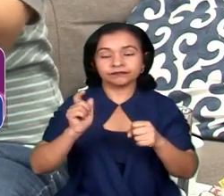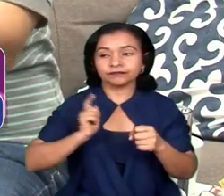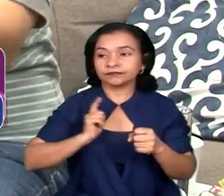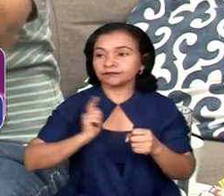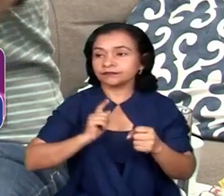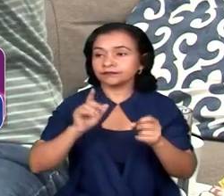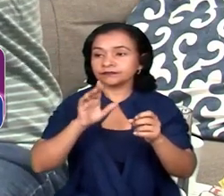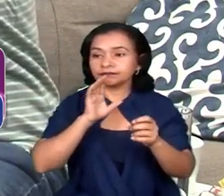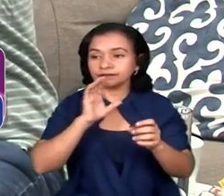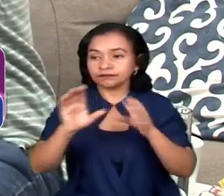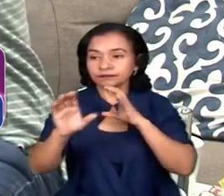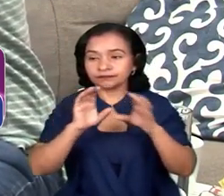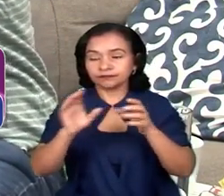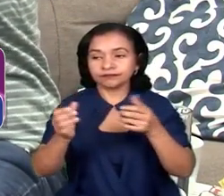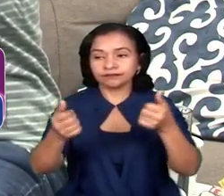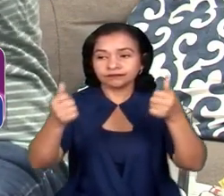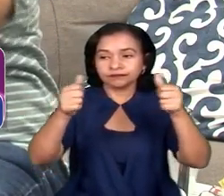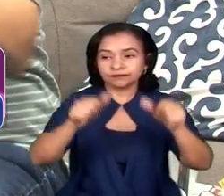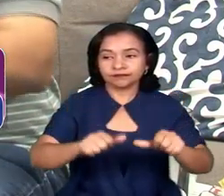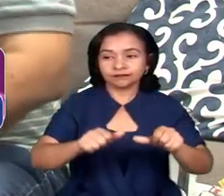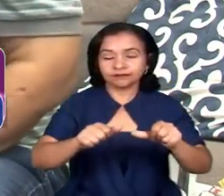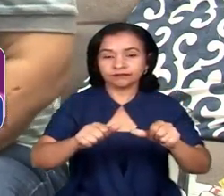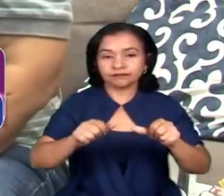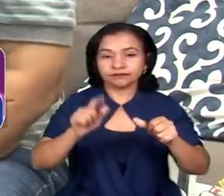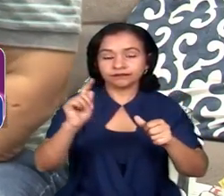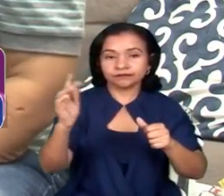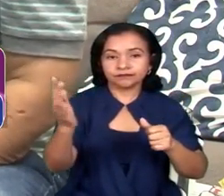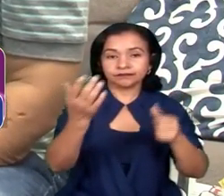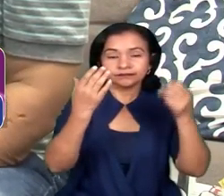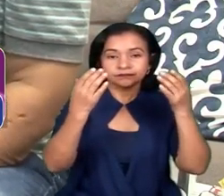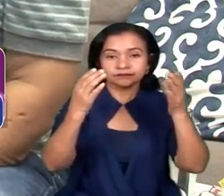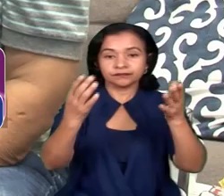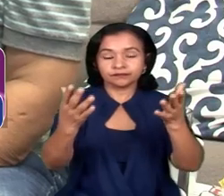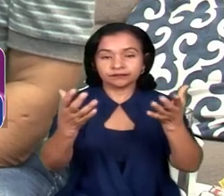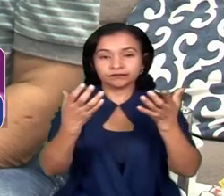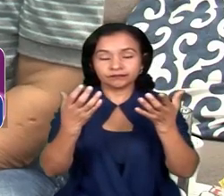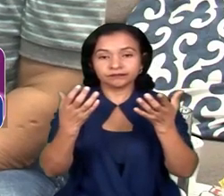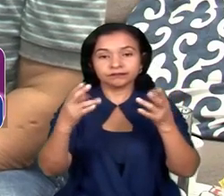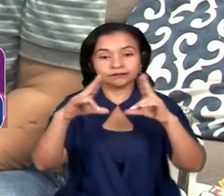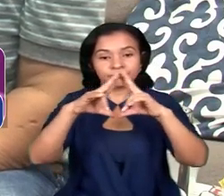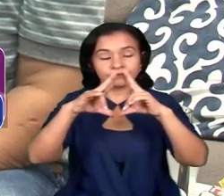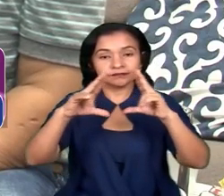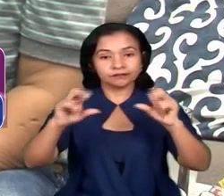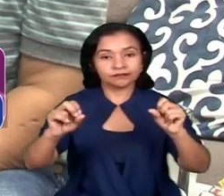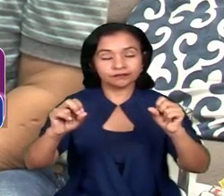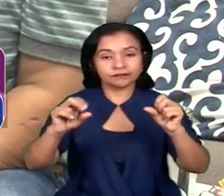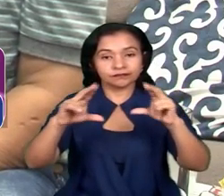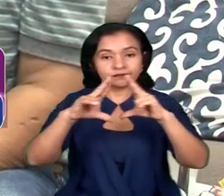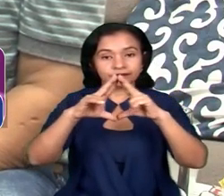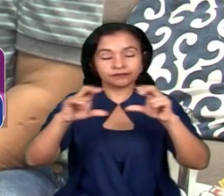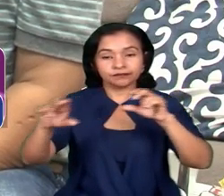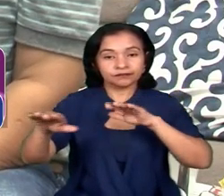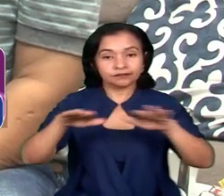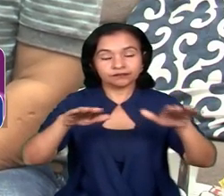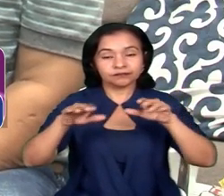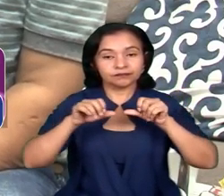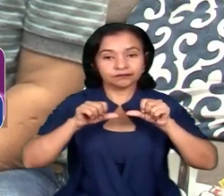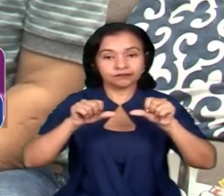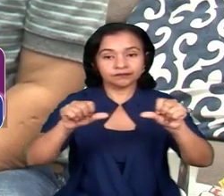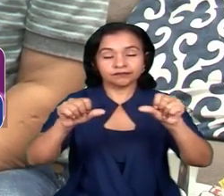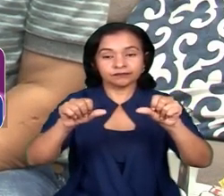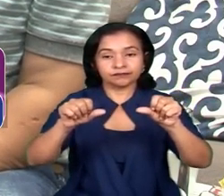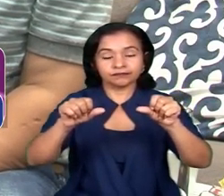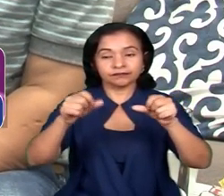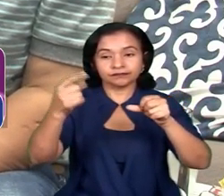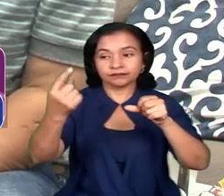en diálogo, en consenso, o con lo que querrás, pero lo que interesa aquí es Nicaragua. Nicaragua no puede seguir, que porque